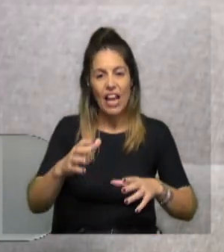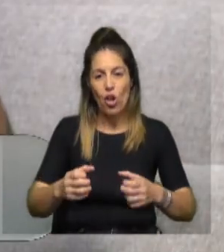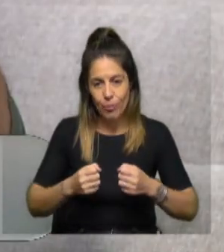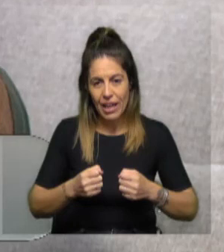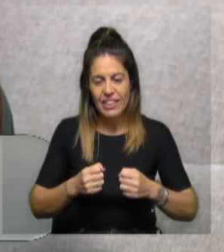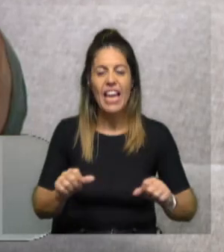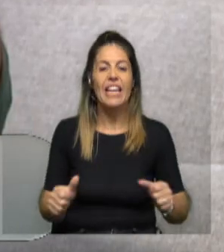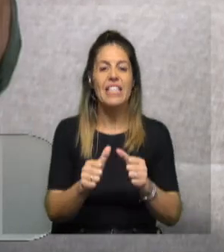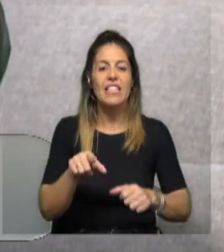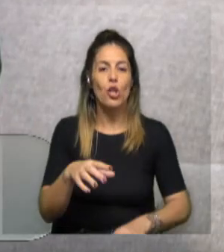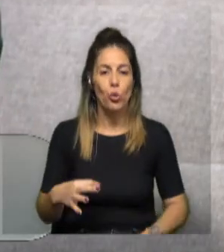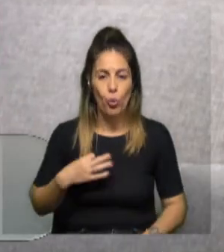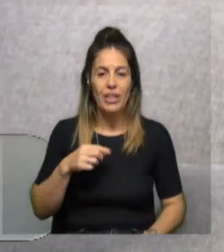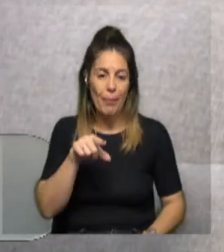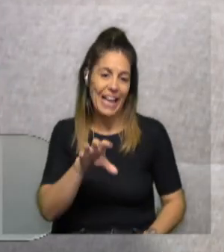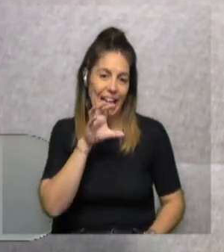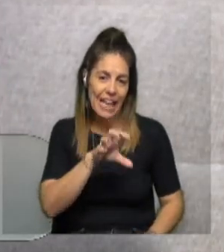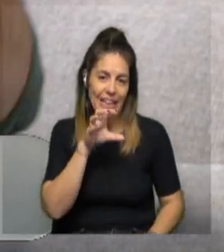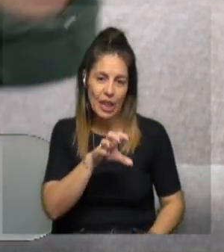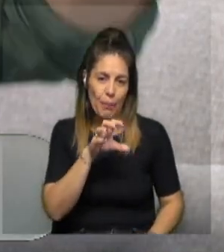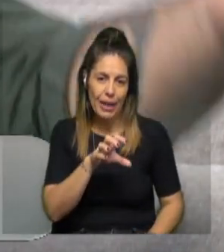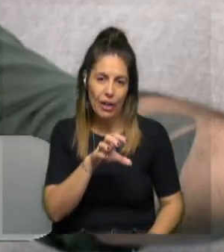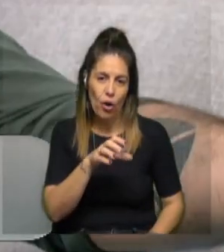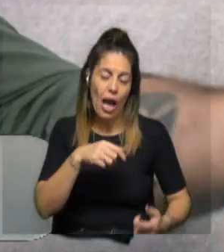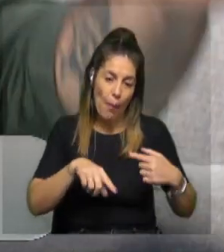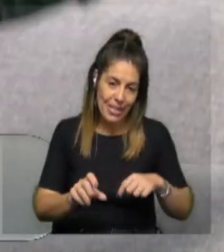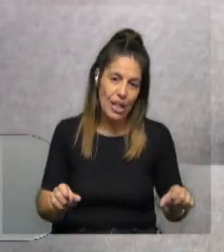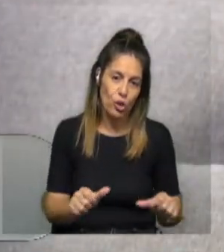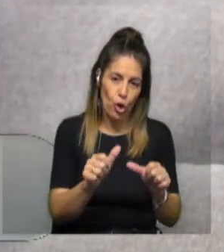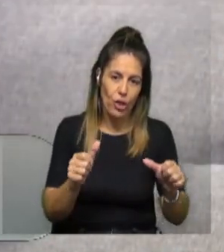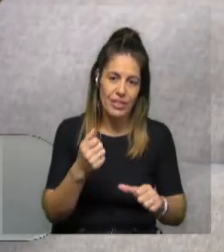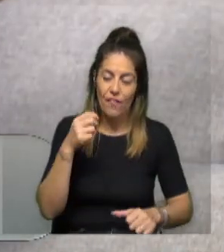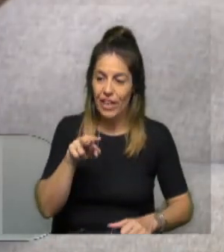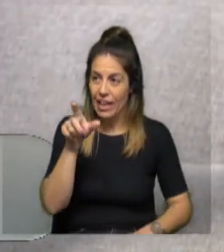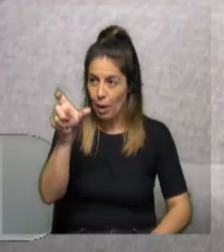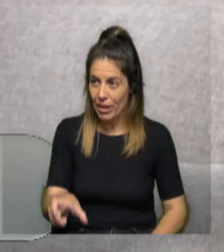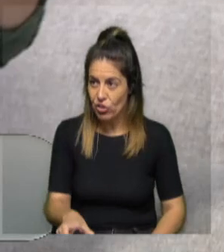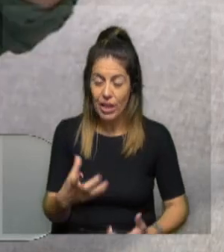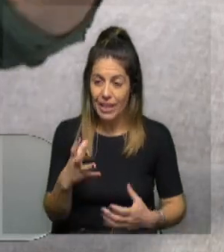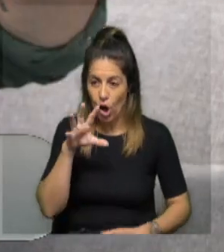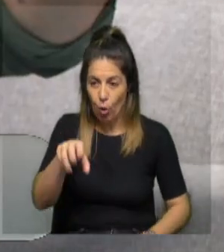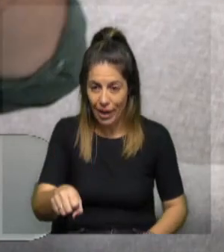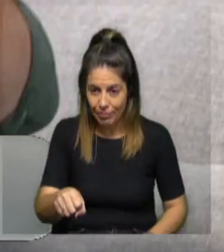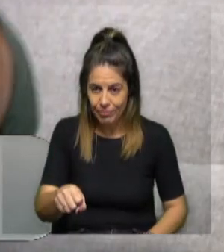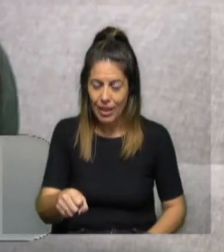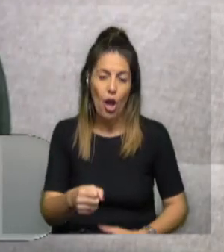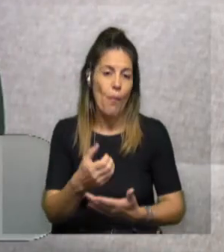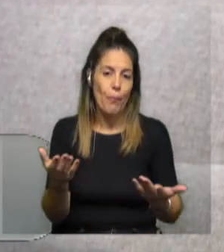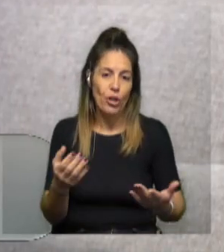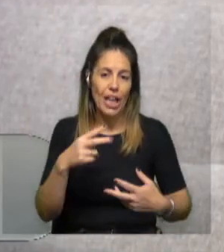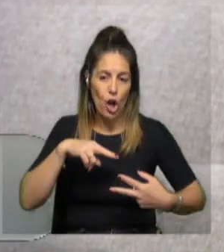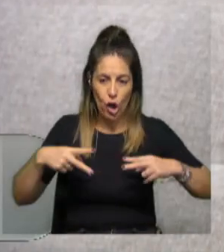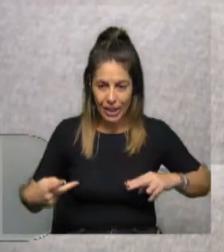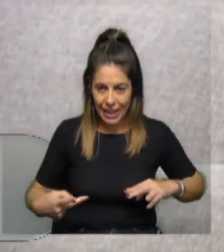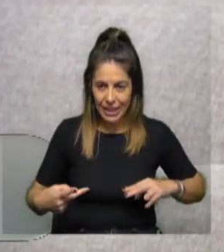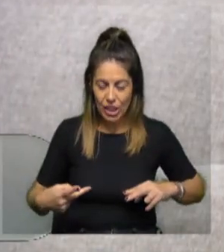vida para que este perro, amén de todo lo que vos hiciste, vea a esta persona y se la quiera comer en dos panes porque lo genético, que